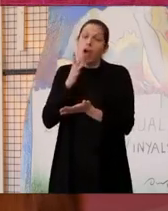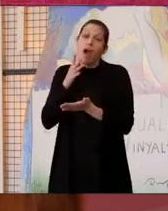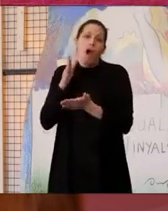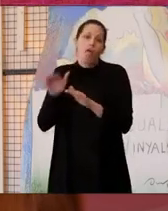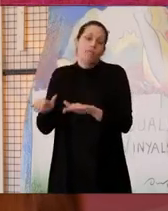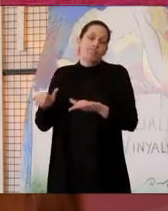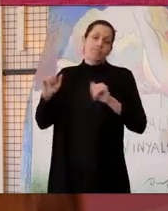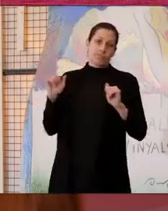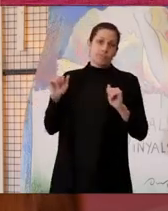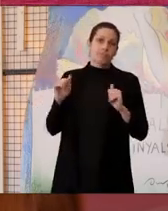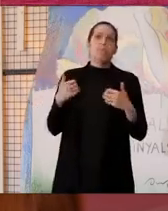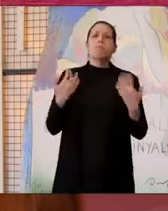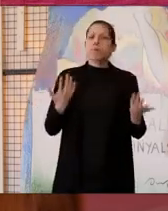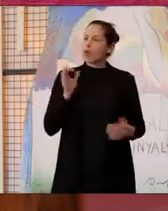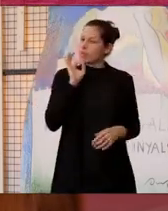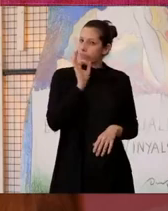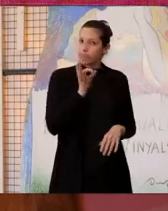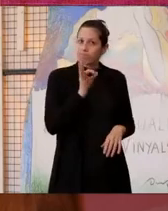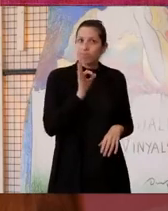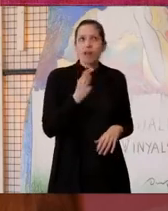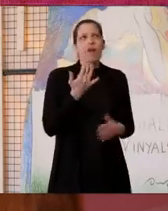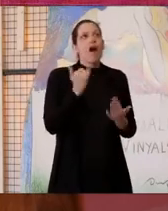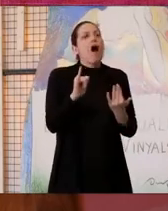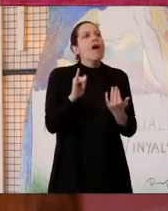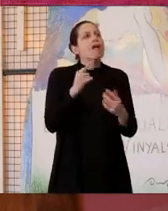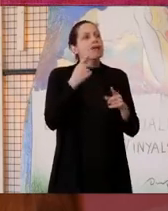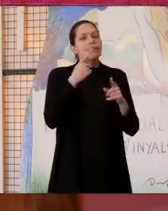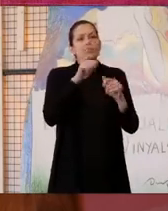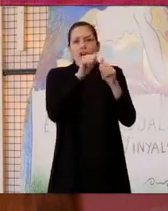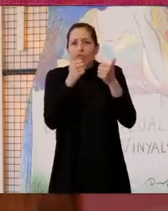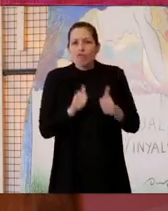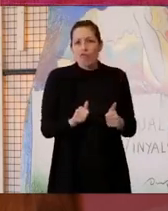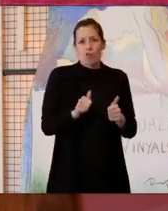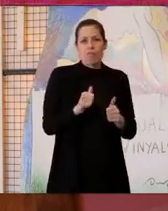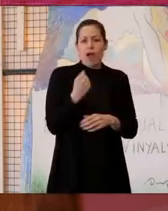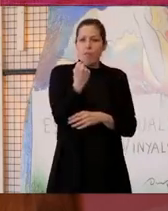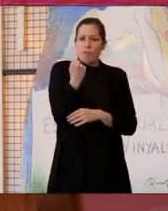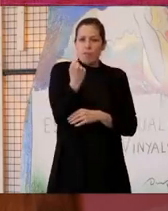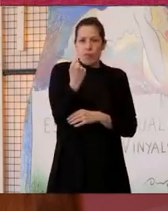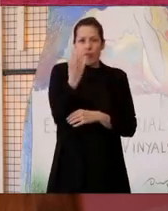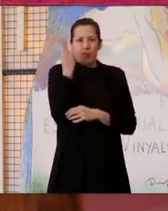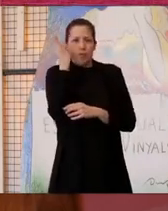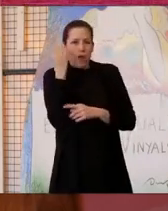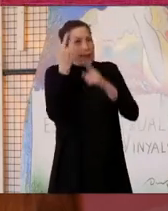hay una forma distinta de ejercer y de dejar el poder por parte de las mujeres